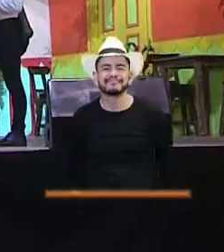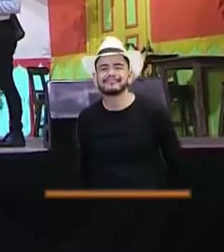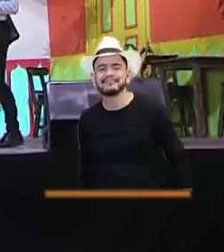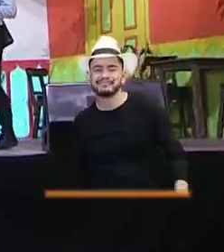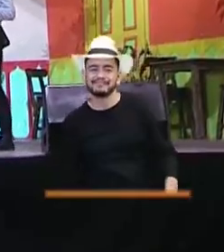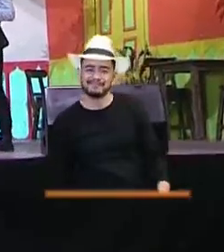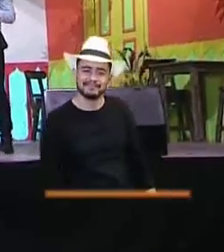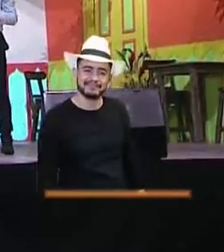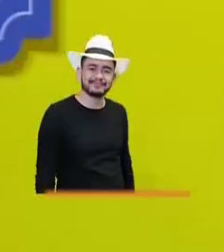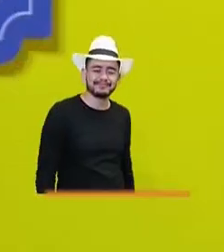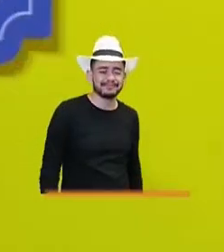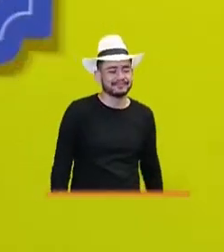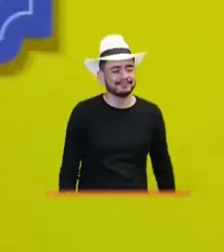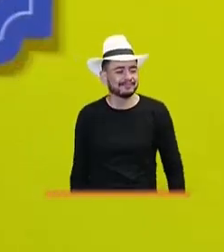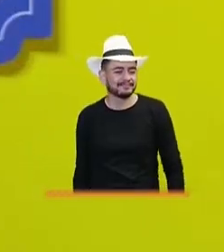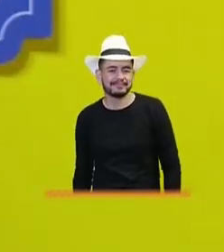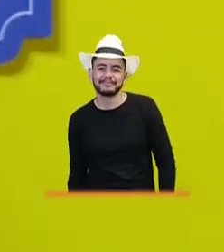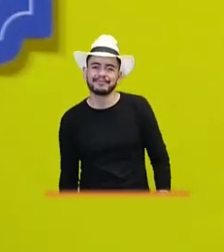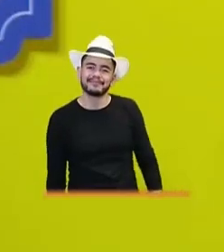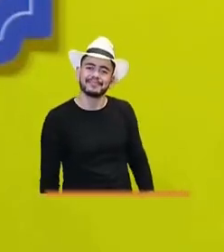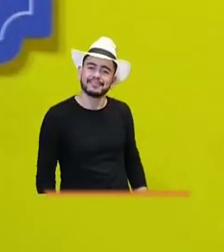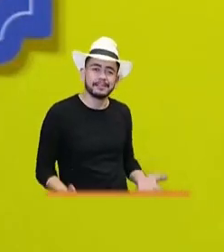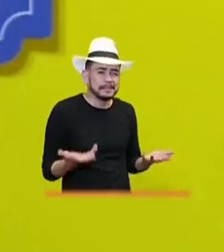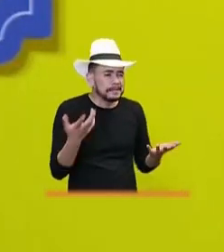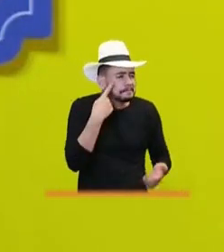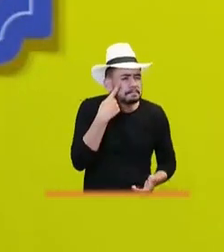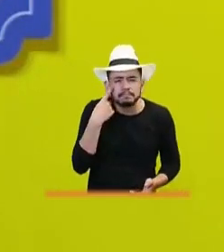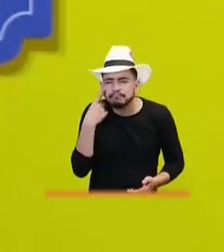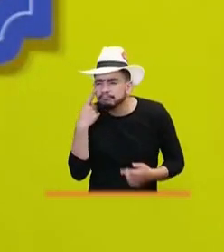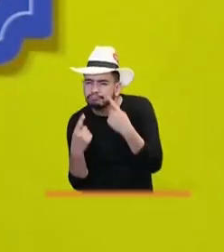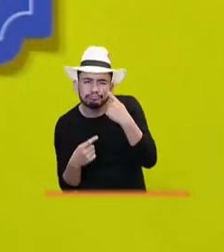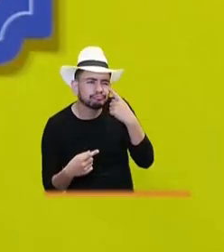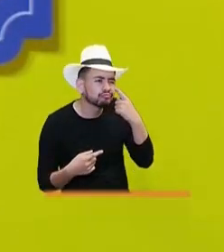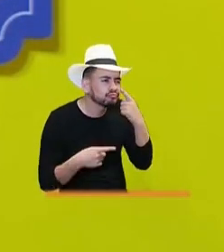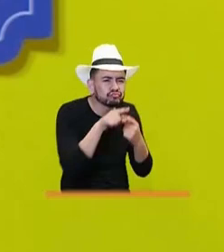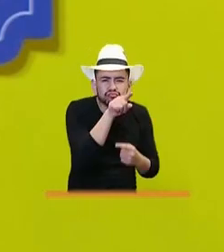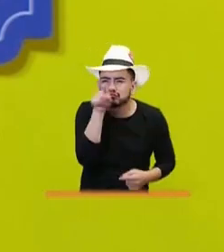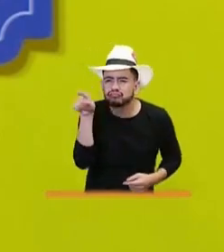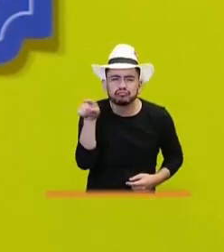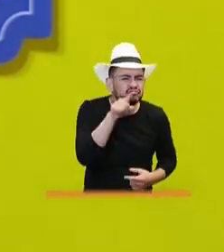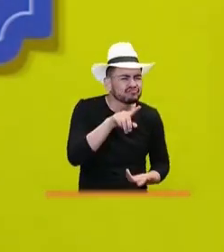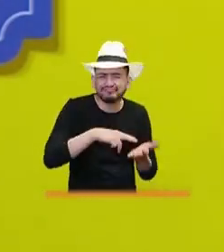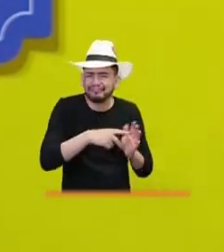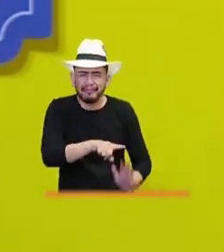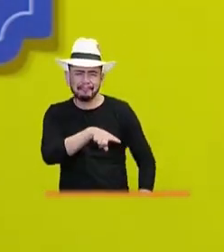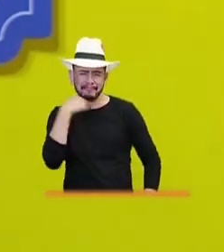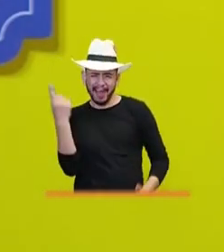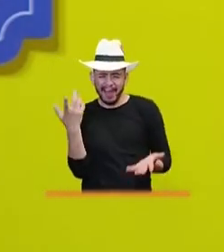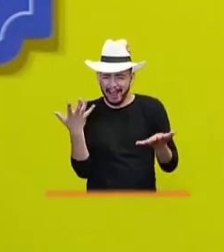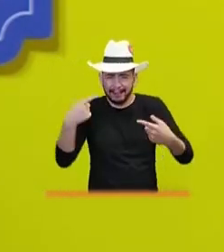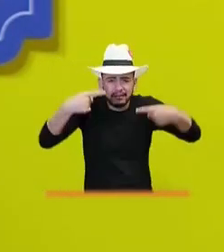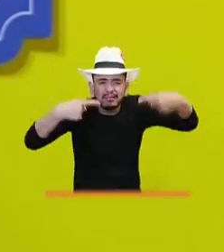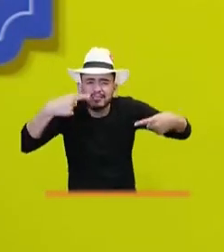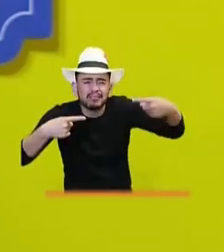Si uno de los dos fracasa, no peleamos como potros, al